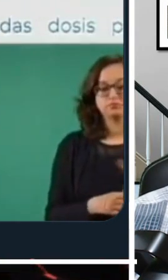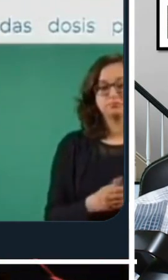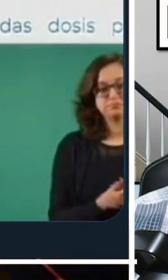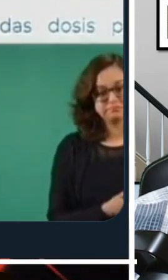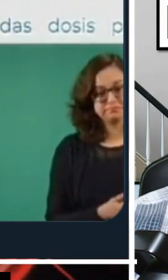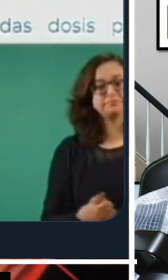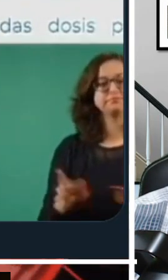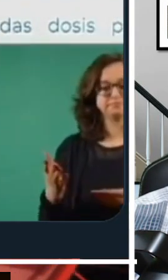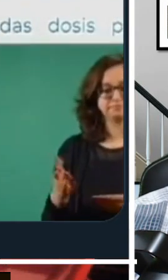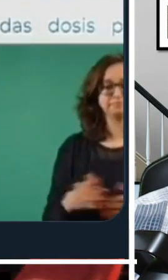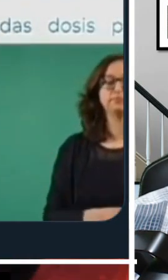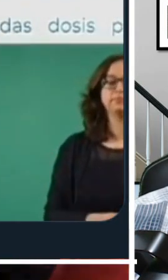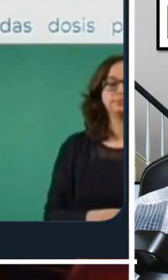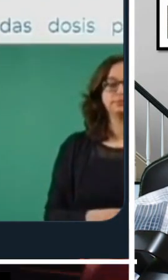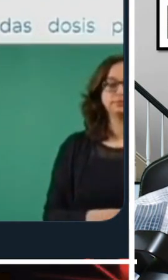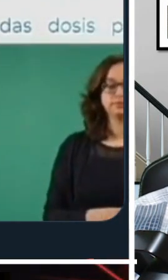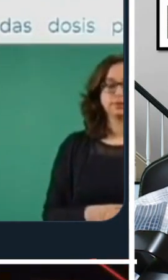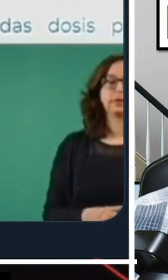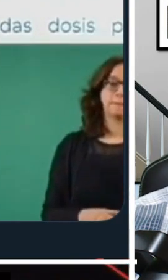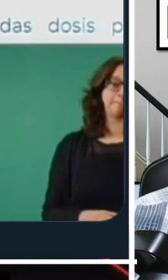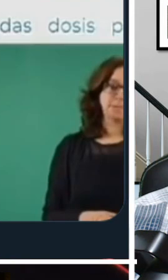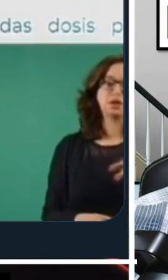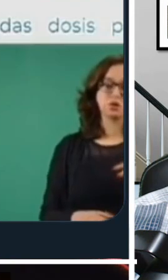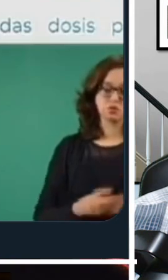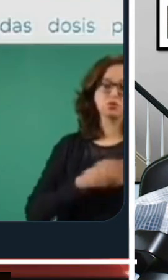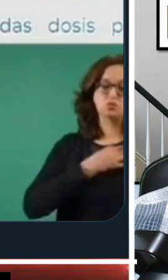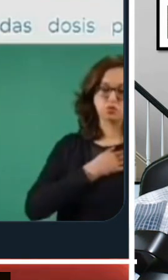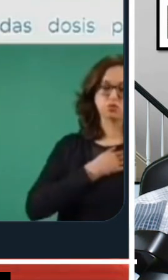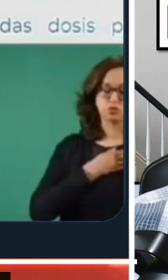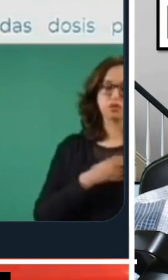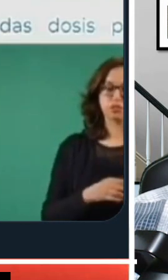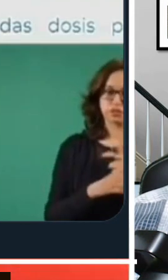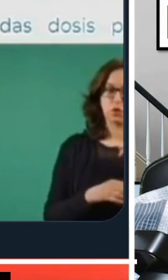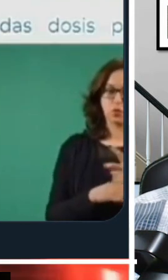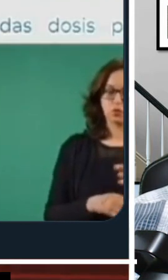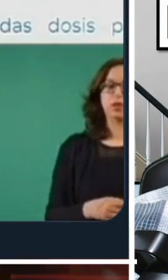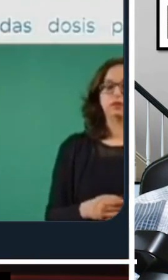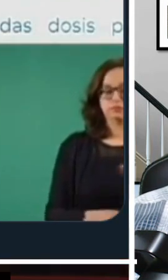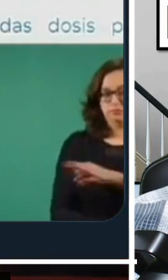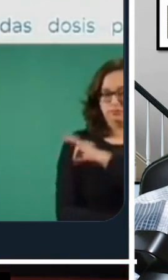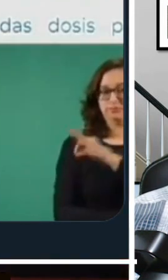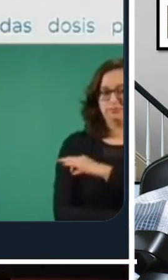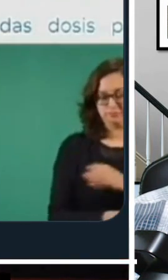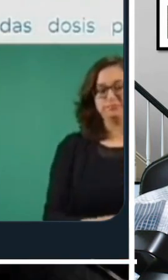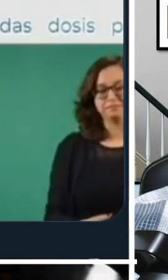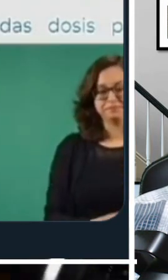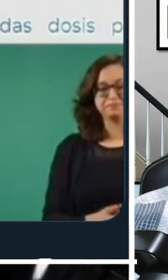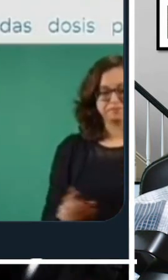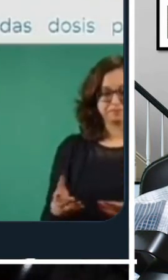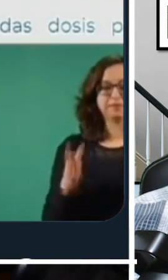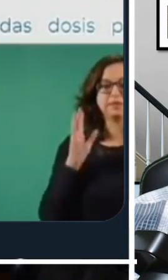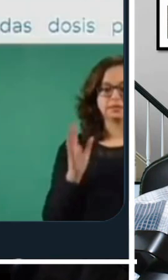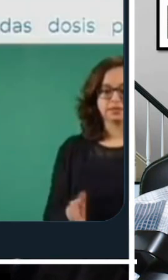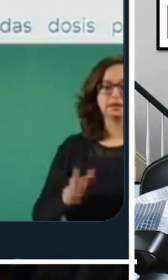dosis las entregas previas, porque México se comprometió a enviar la segunda dosis, entonces ya fueron entregadas con apoyo de la Fuerza